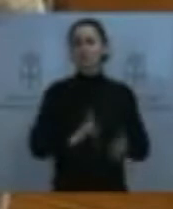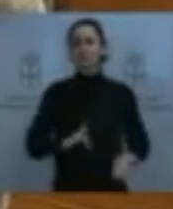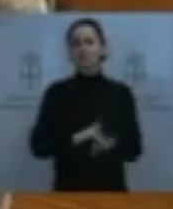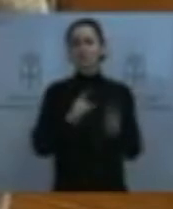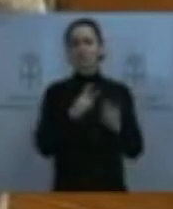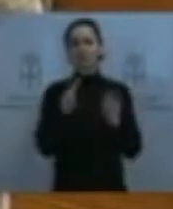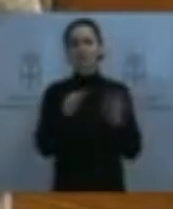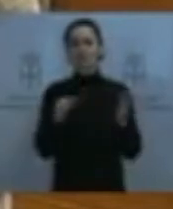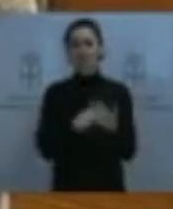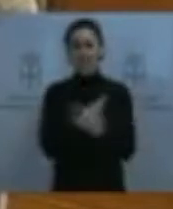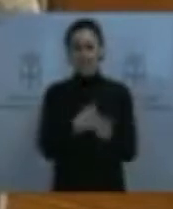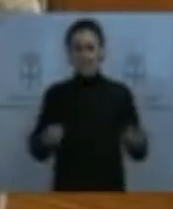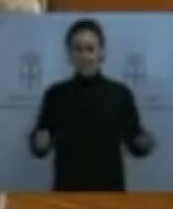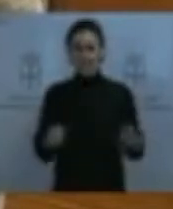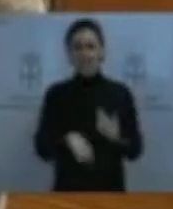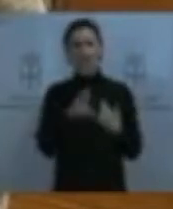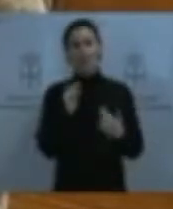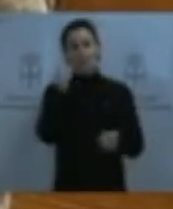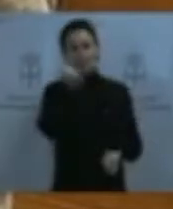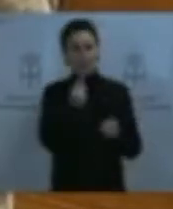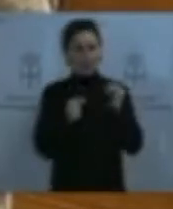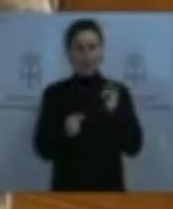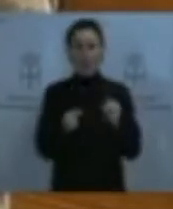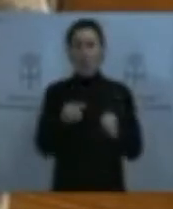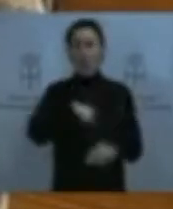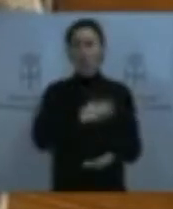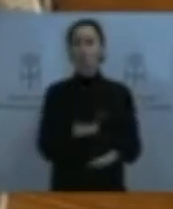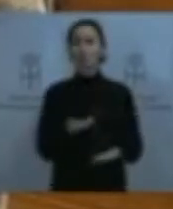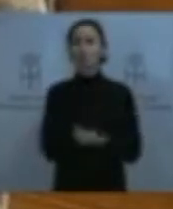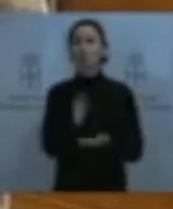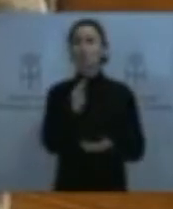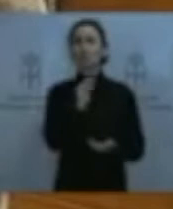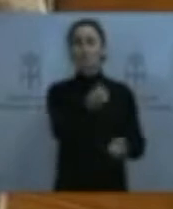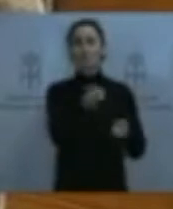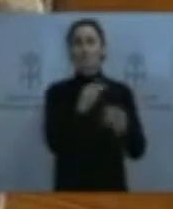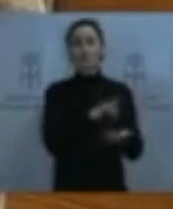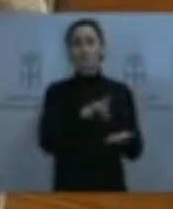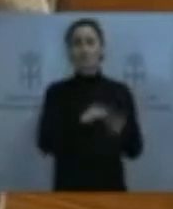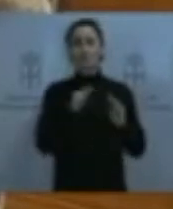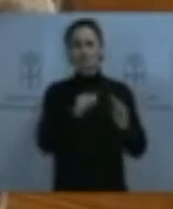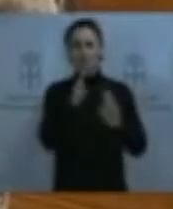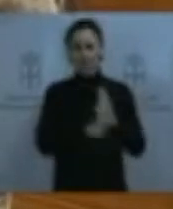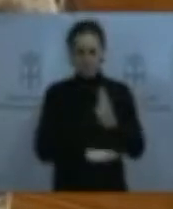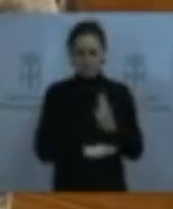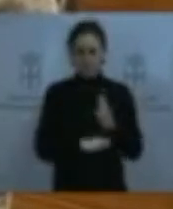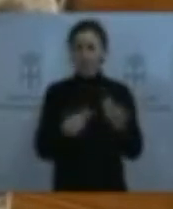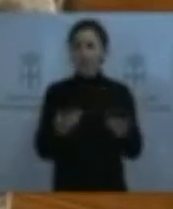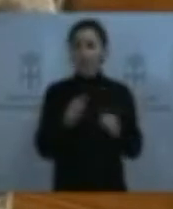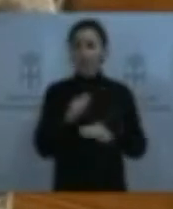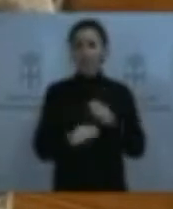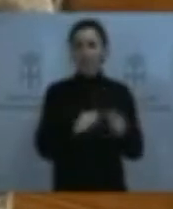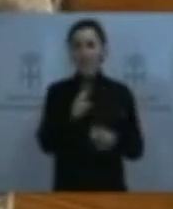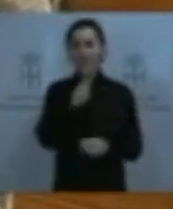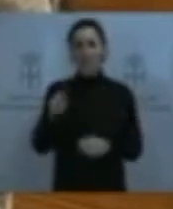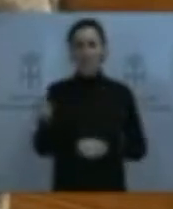2016? Entiendo que usted tiene ese detalle. Nosotros hemos demandado esa información respecto a los programas afectados y su grado de ejecución a 31